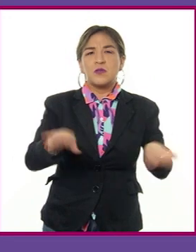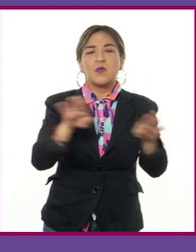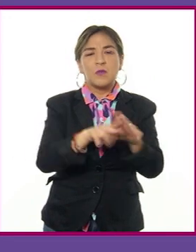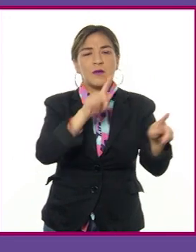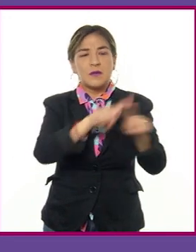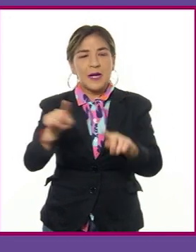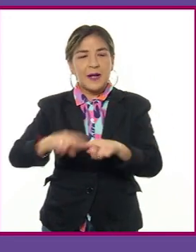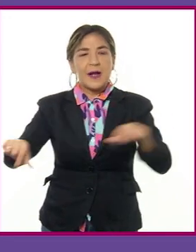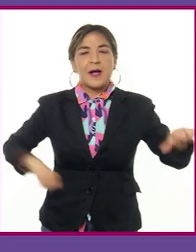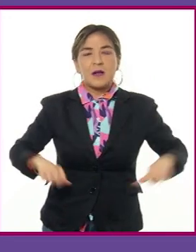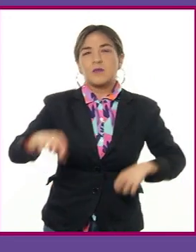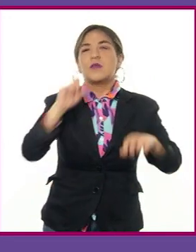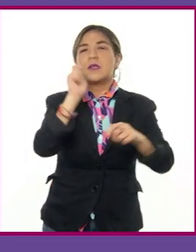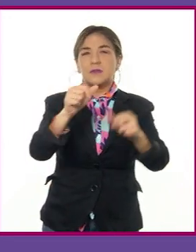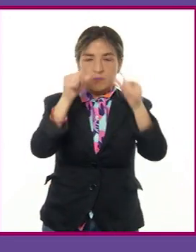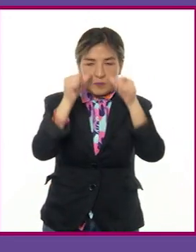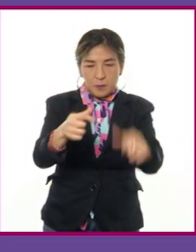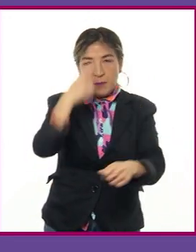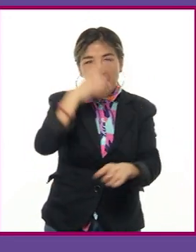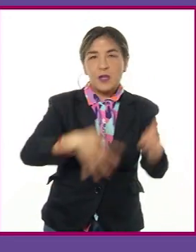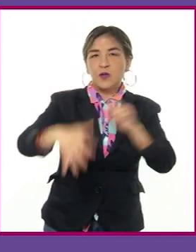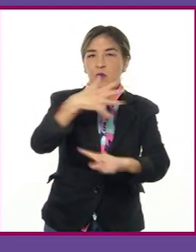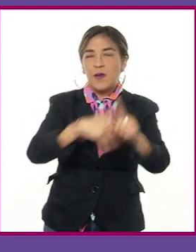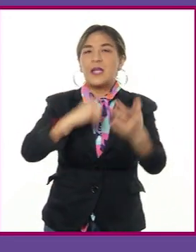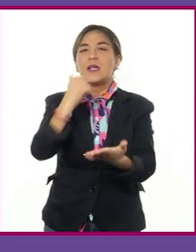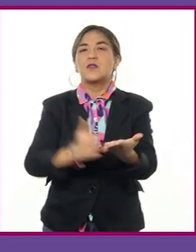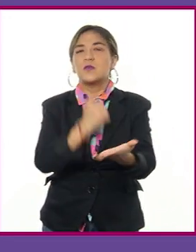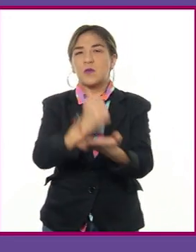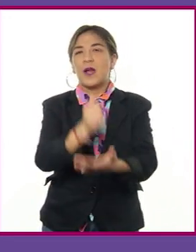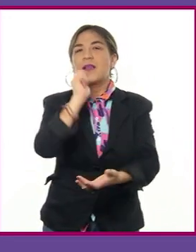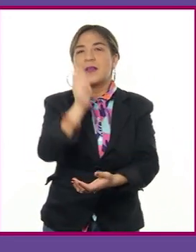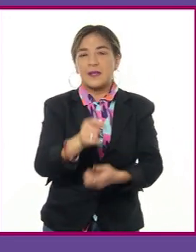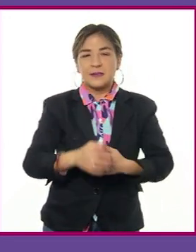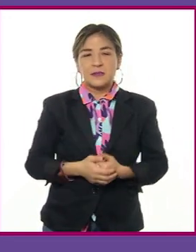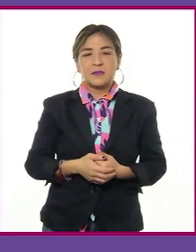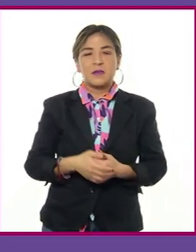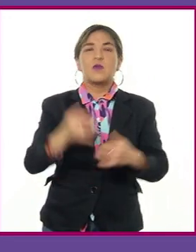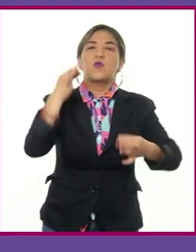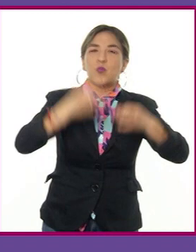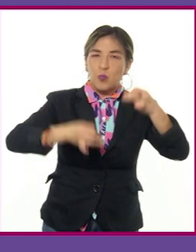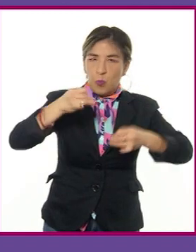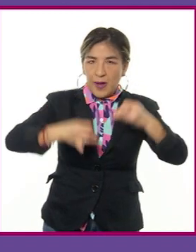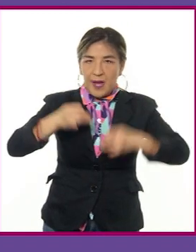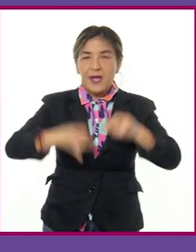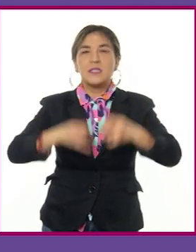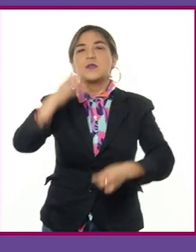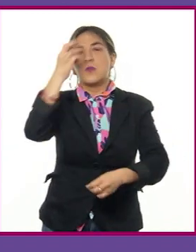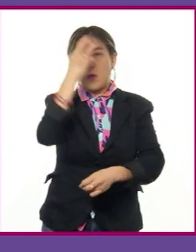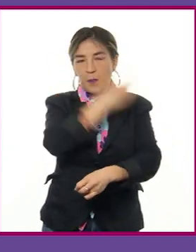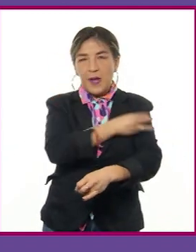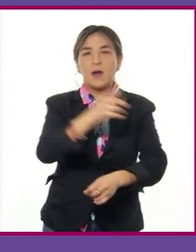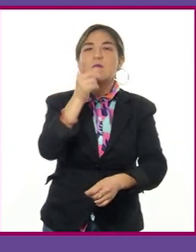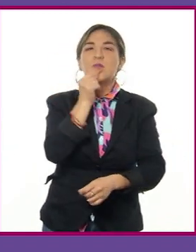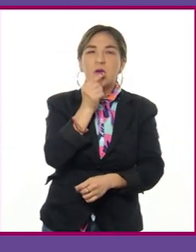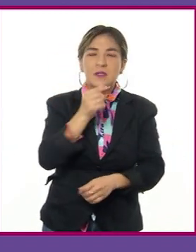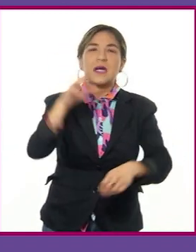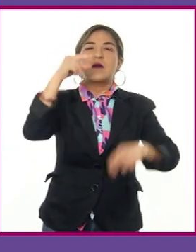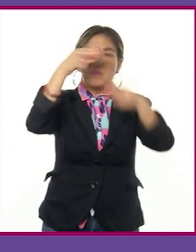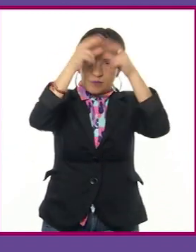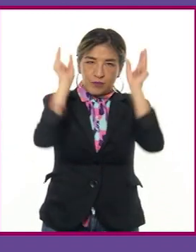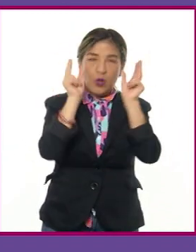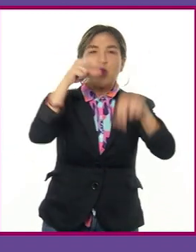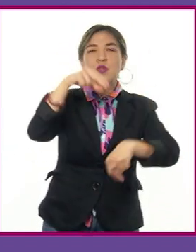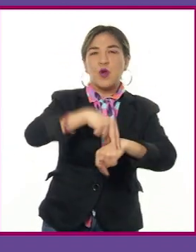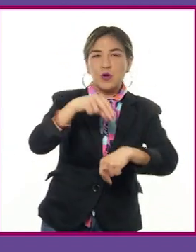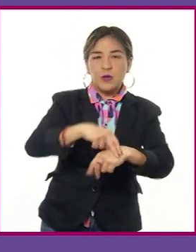aquellas personas que prestan un servicio a la ciudadanía, tales como juezas, jueces, bomberos, policías, médicas,